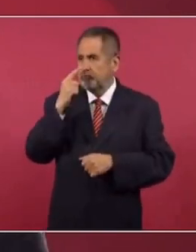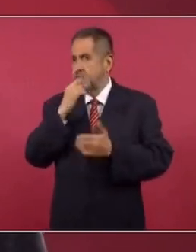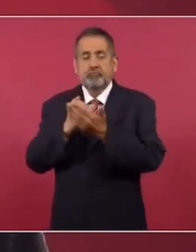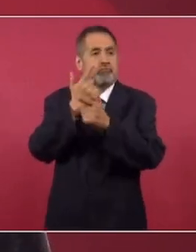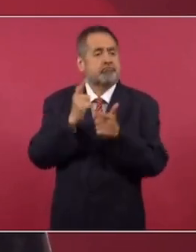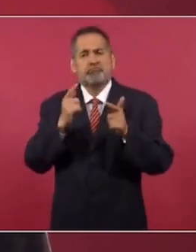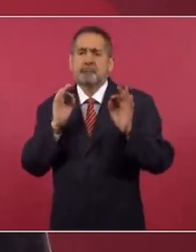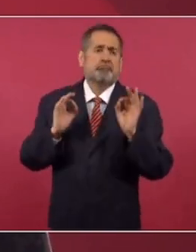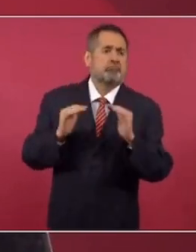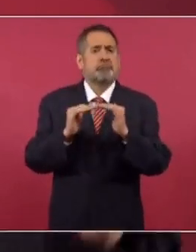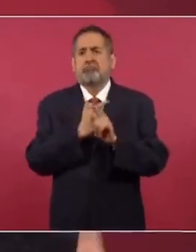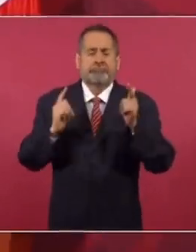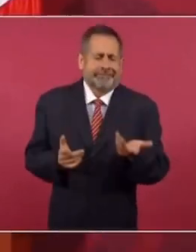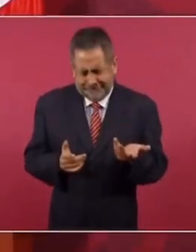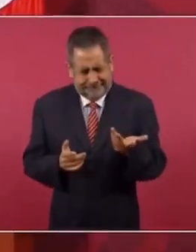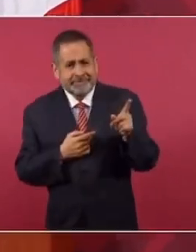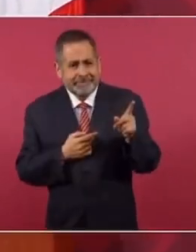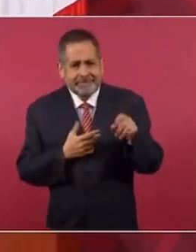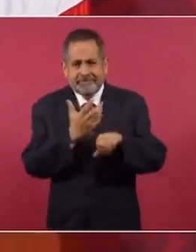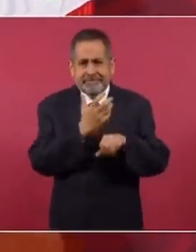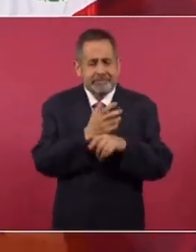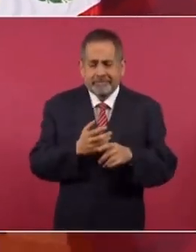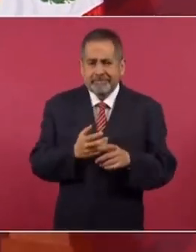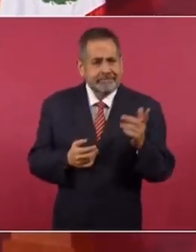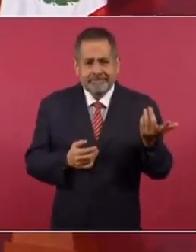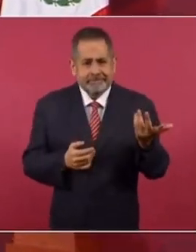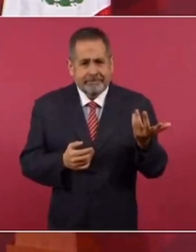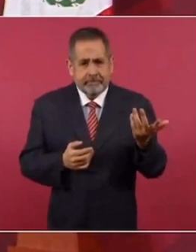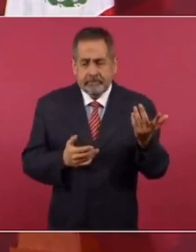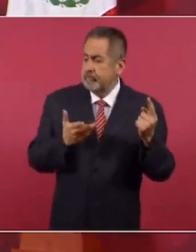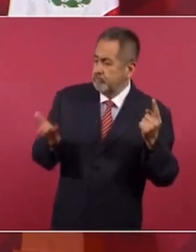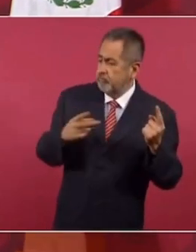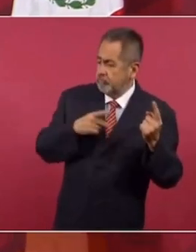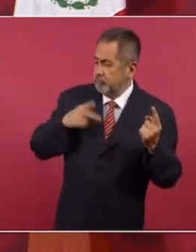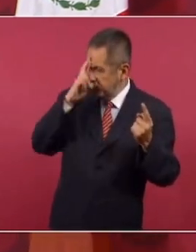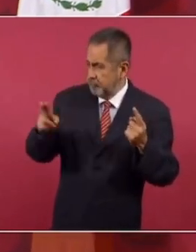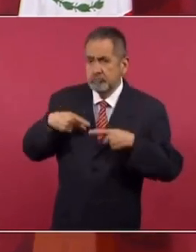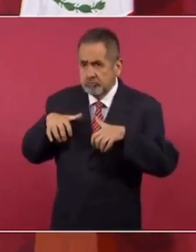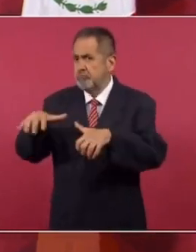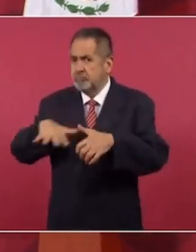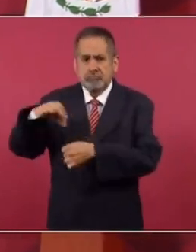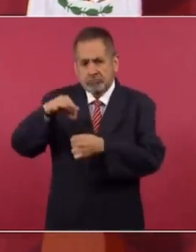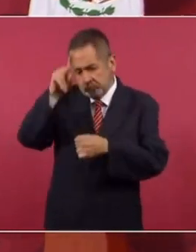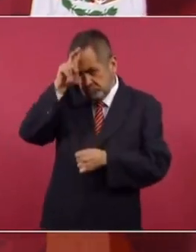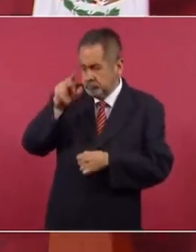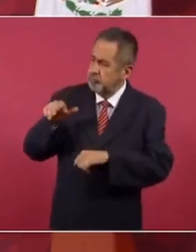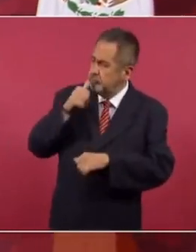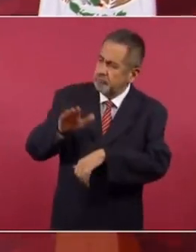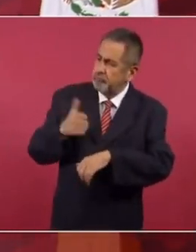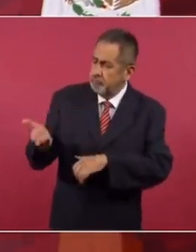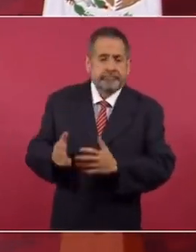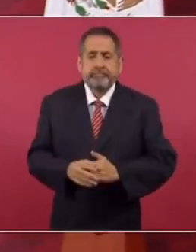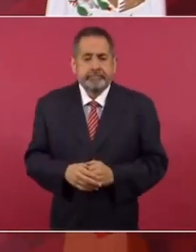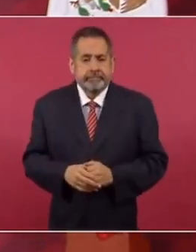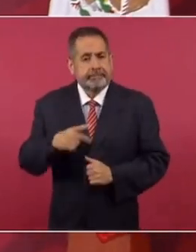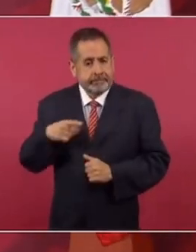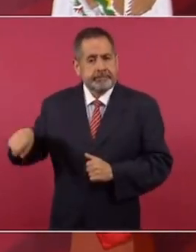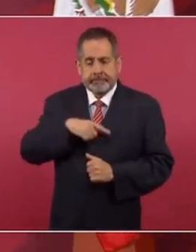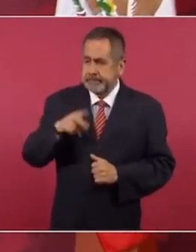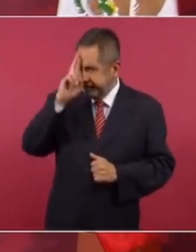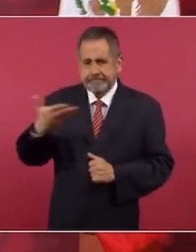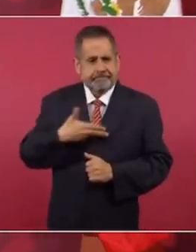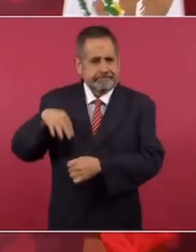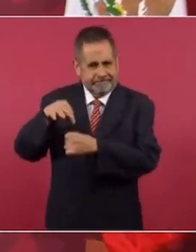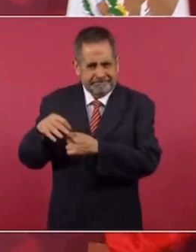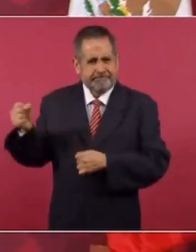democracia, en este caso, en vez de pedir que se respetara la voluntad del pueblo, que se respetara al